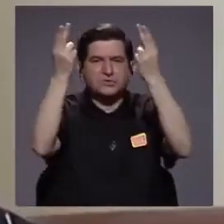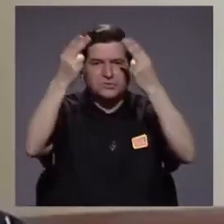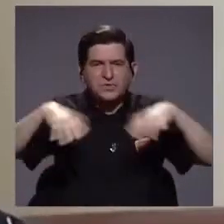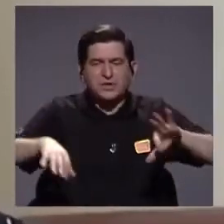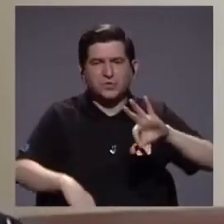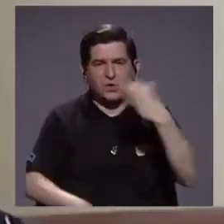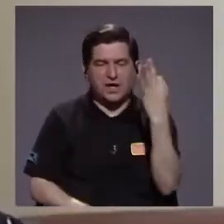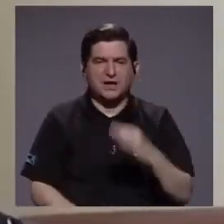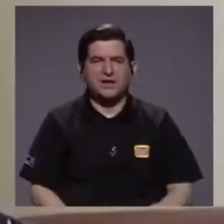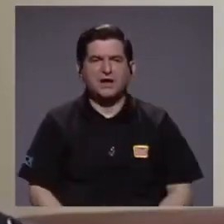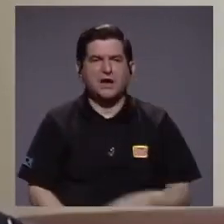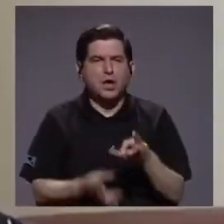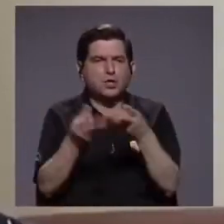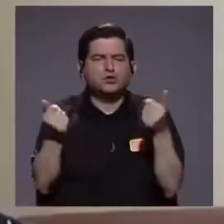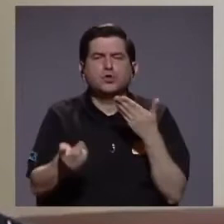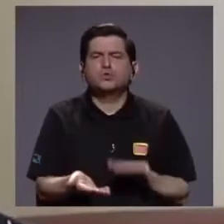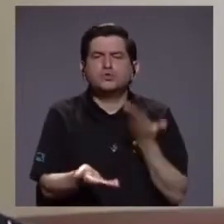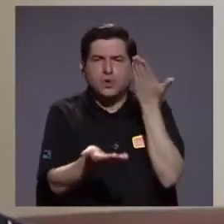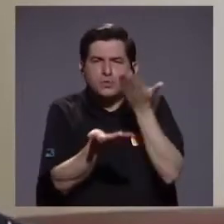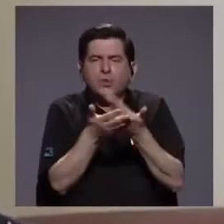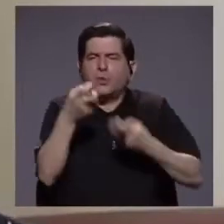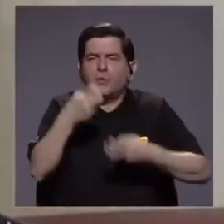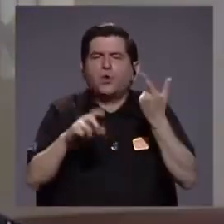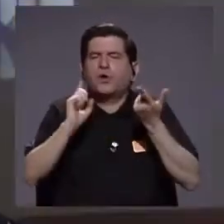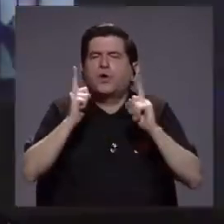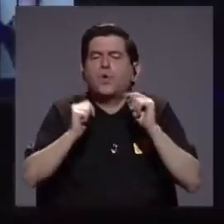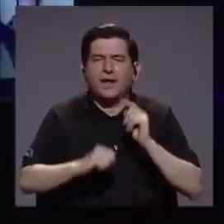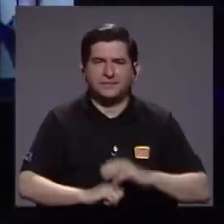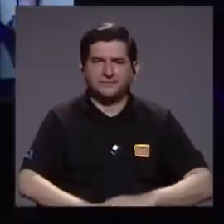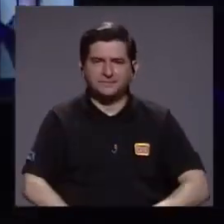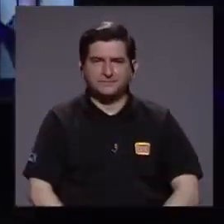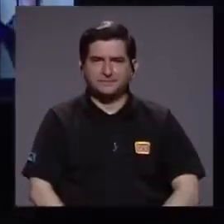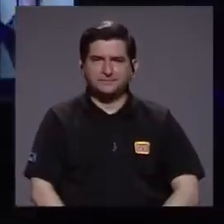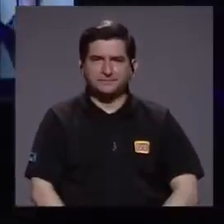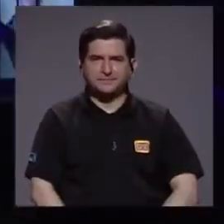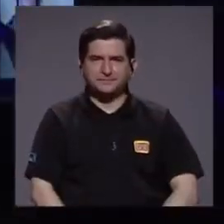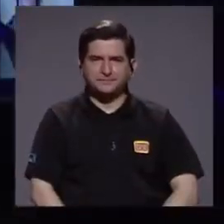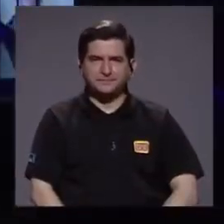soluciones concretas y puntuales proponen para este problema?